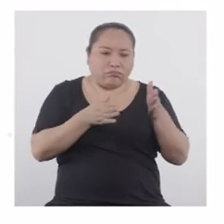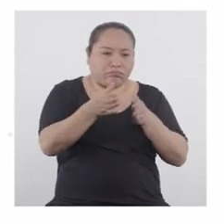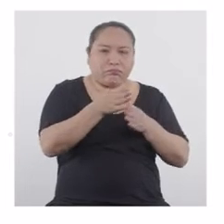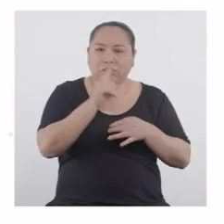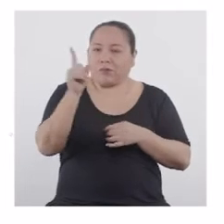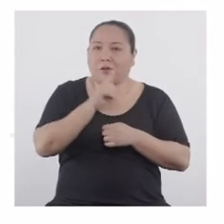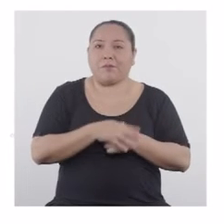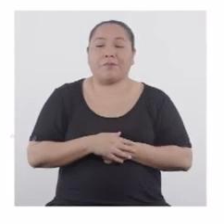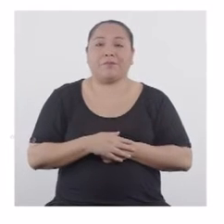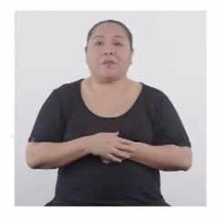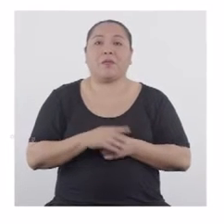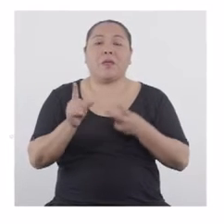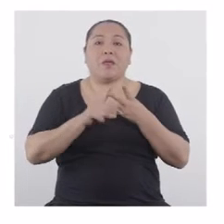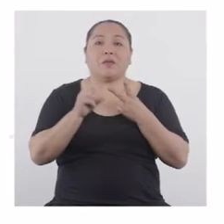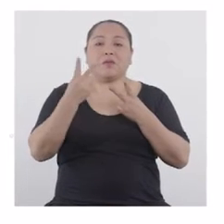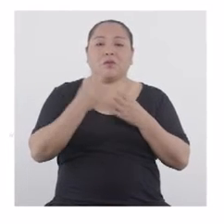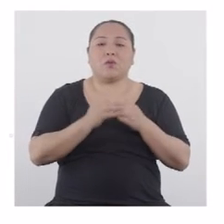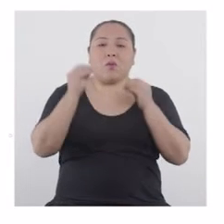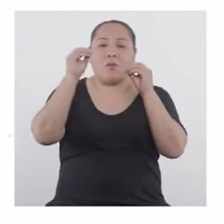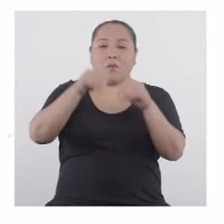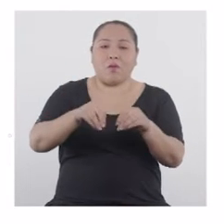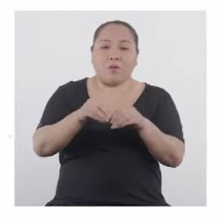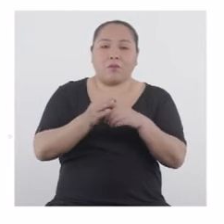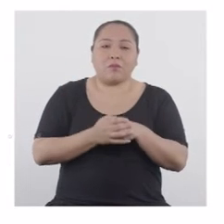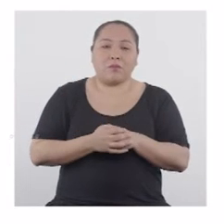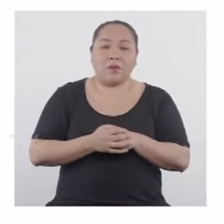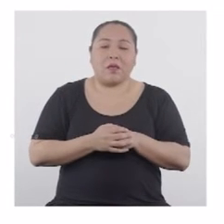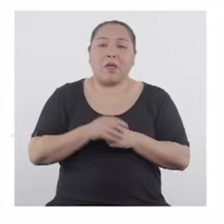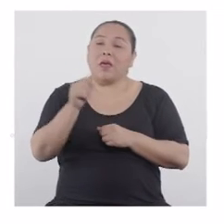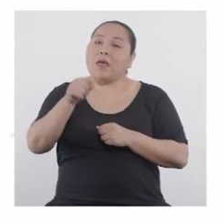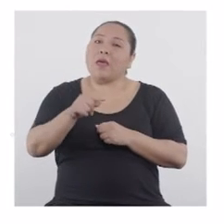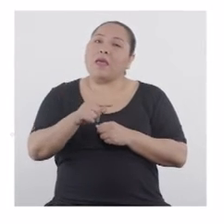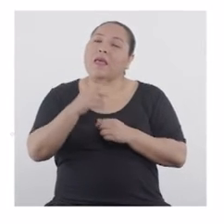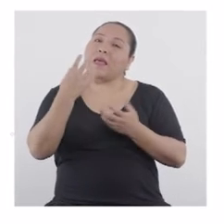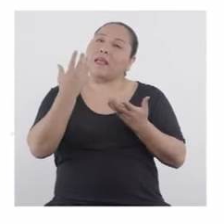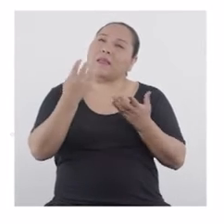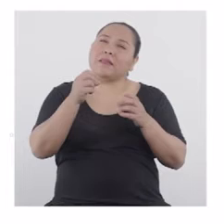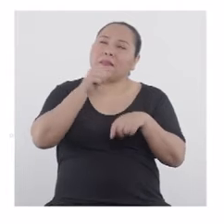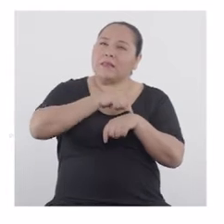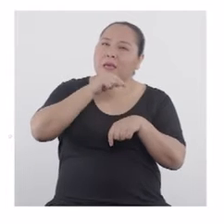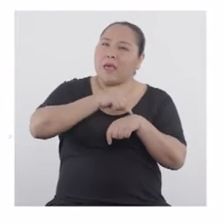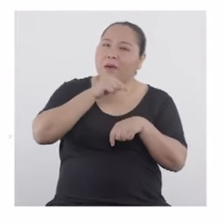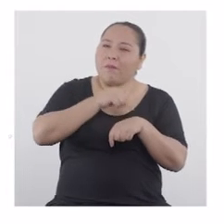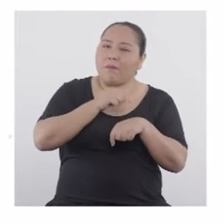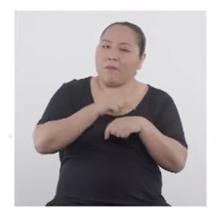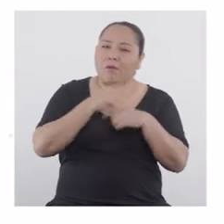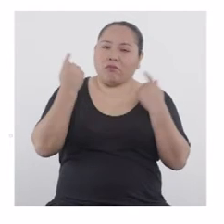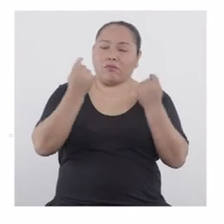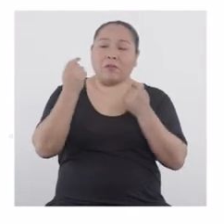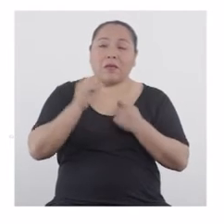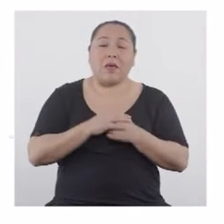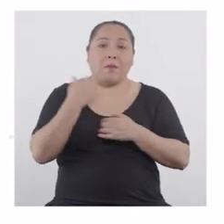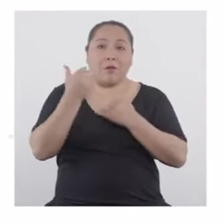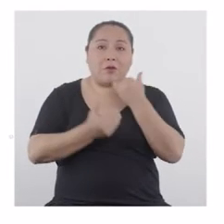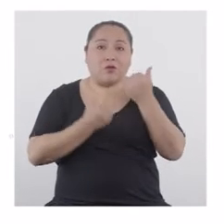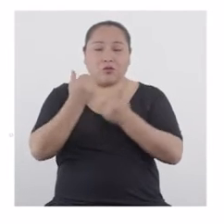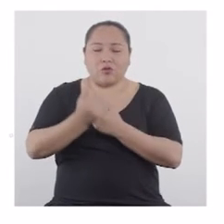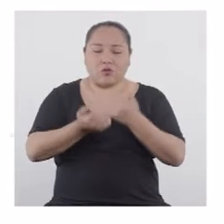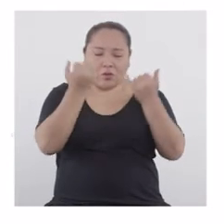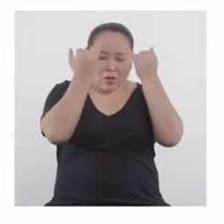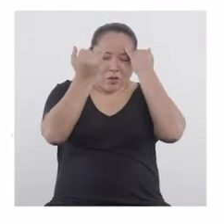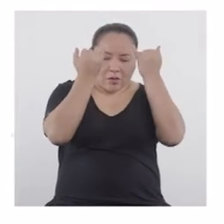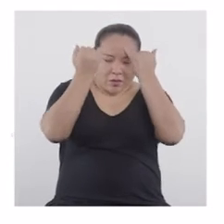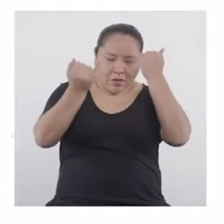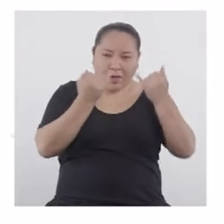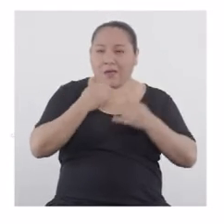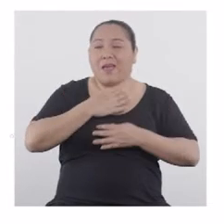dispersarnos. 2. Impregna el momento de carácter festivo. Los procesos de brainstorming suelen